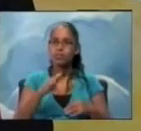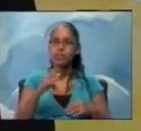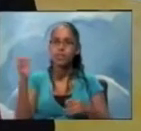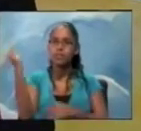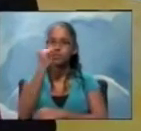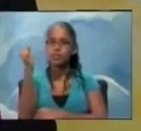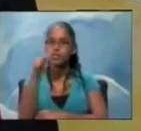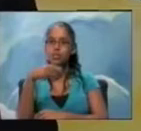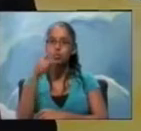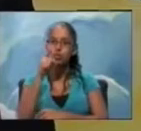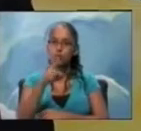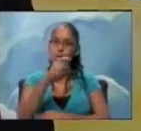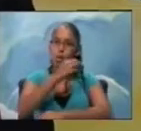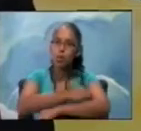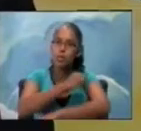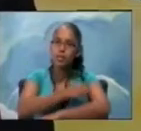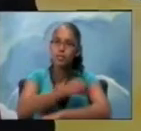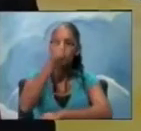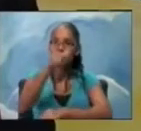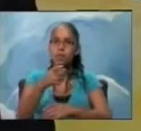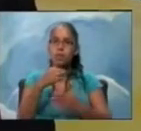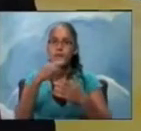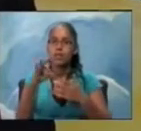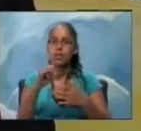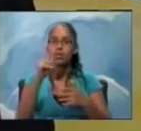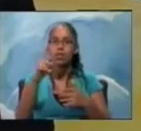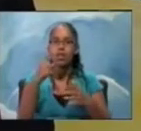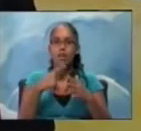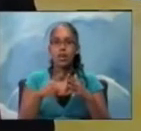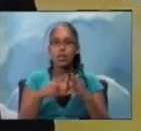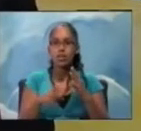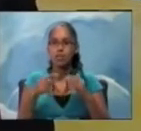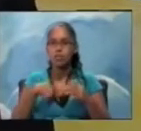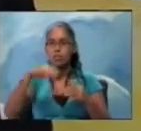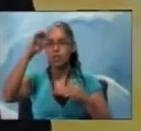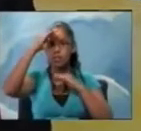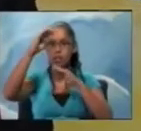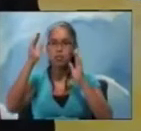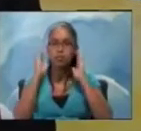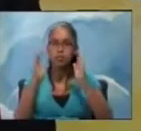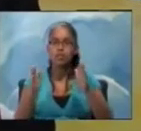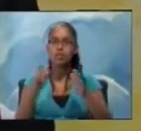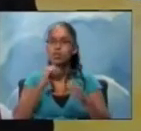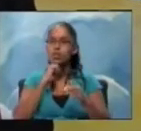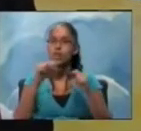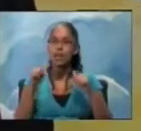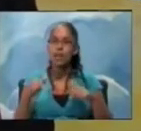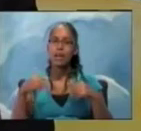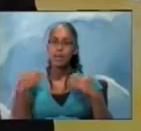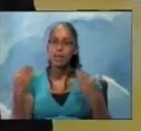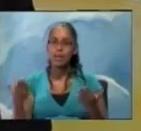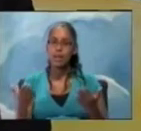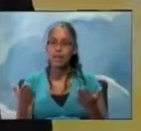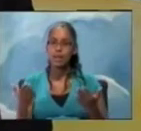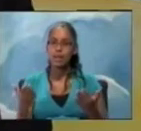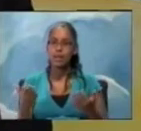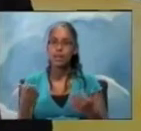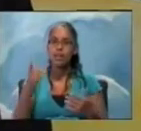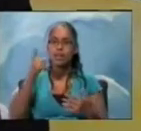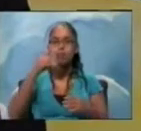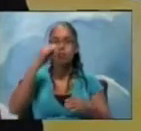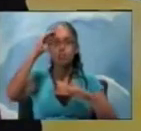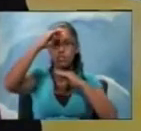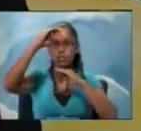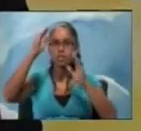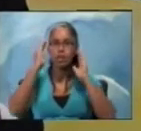cuando tu obediencia sea perfecta. Y una de las cosas que a mí me llama mucho la atención de esto es que me llama mucho